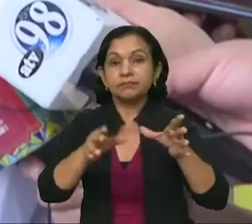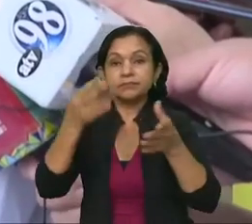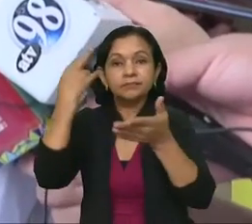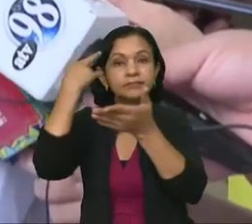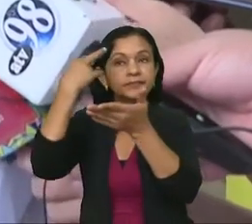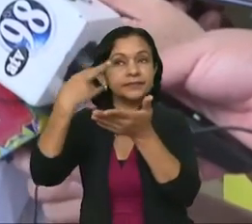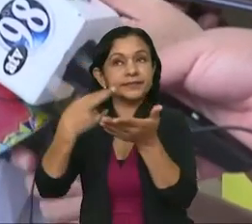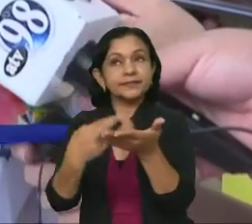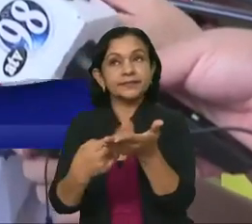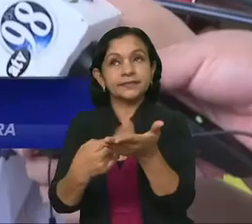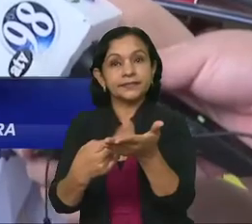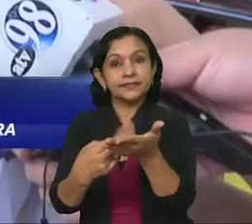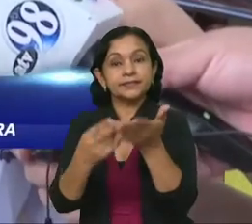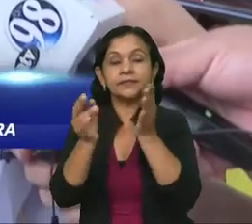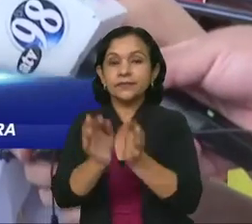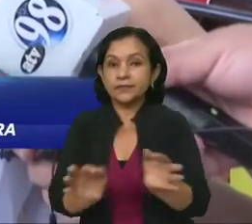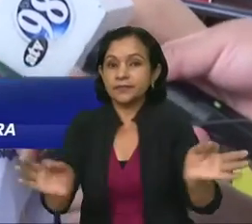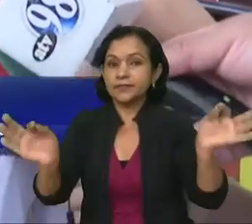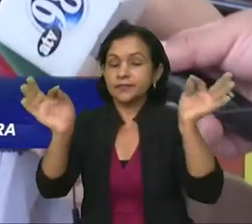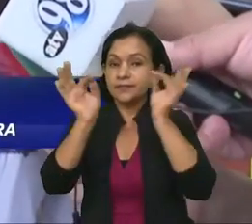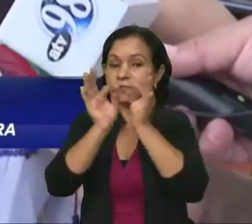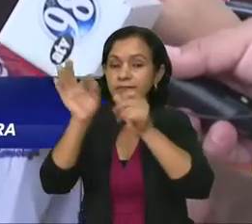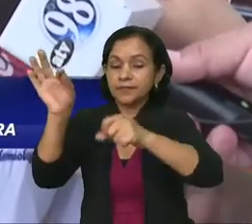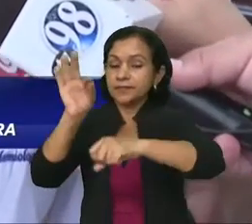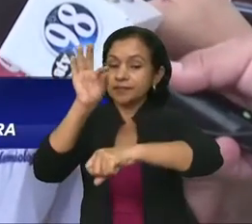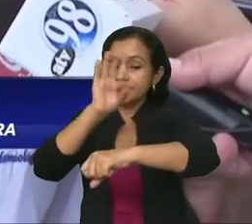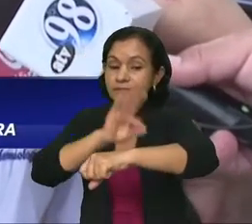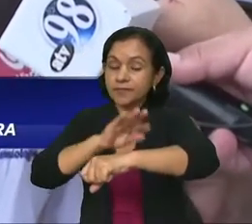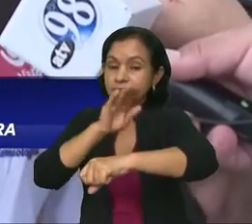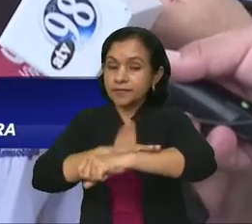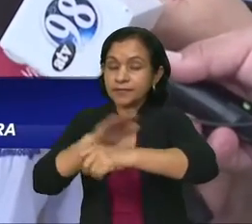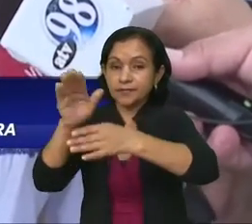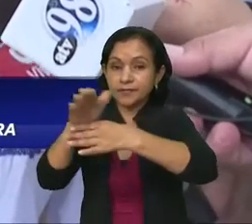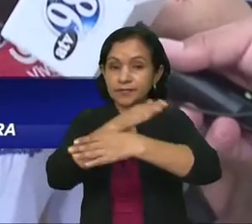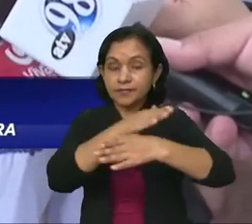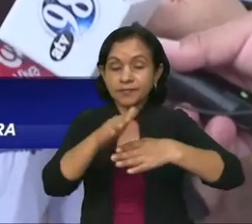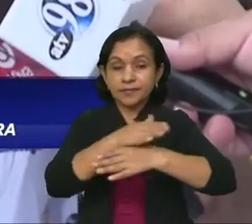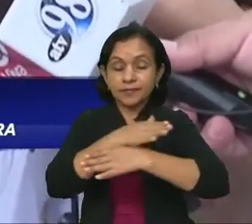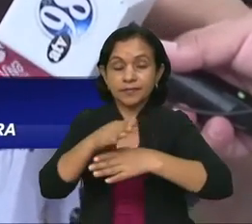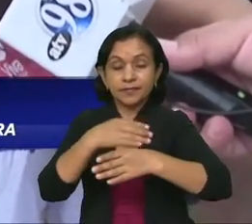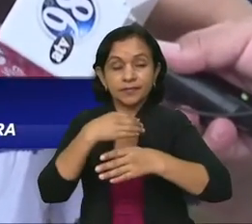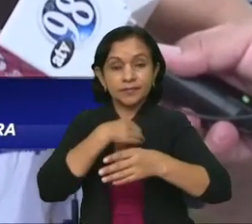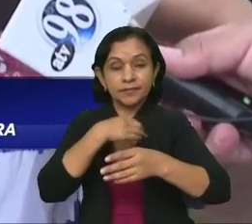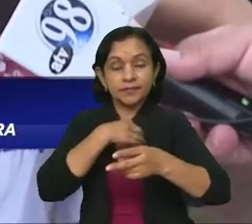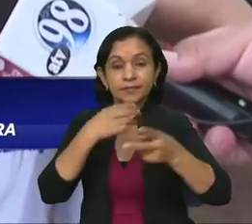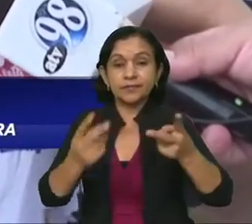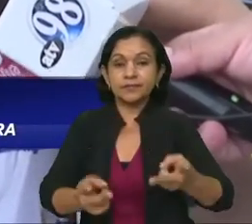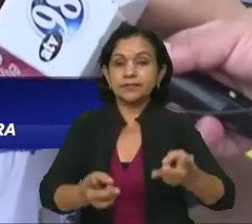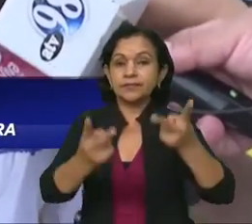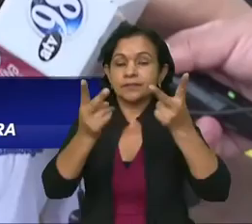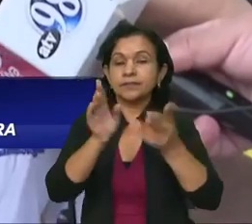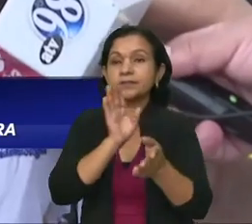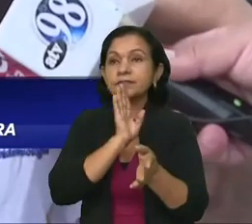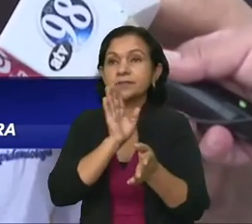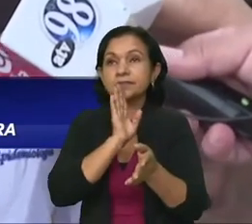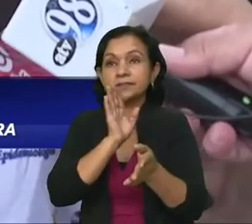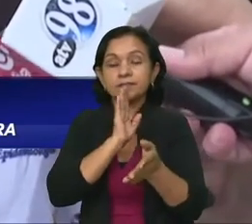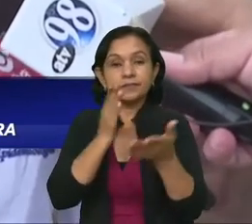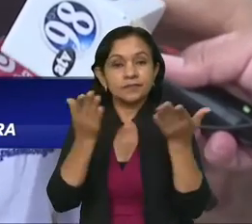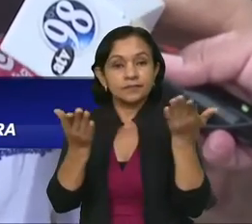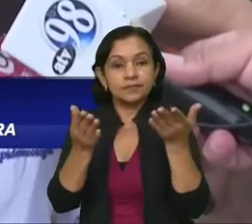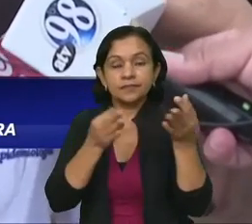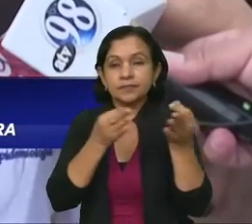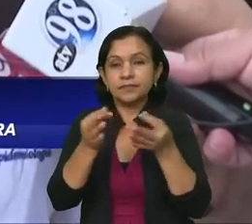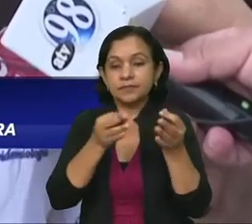Recordando de que es importante eliminar el zancudo desde sus diferentes ciclos de vida. Estamos hablando cuando eliminamos la